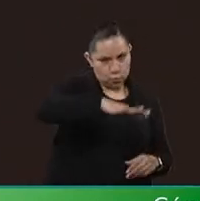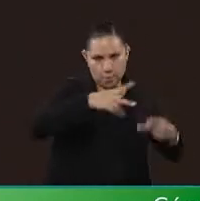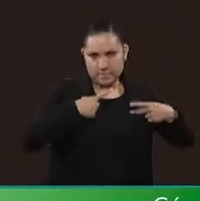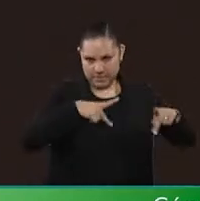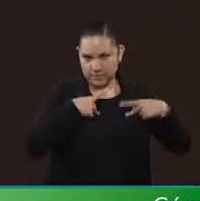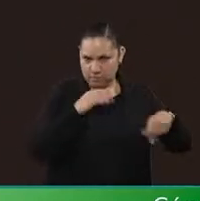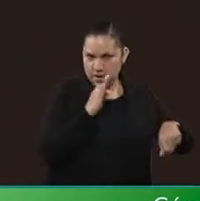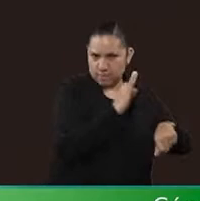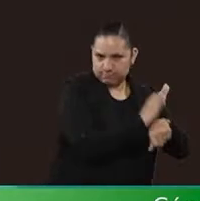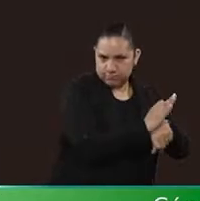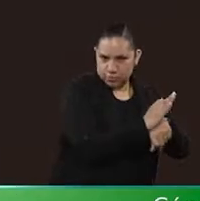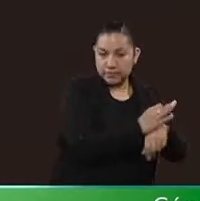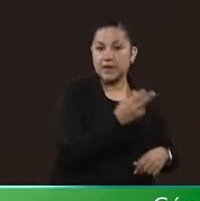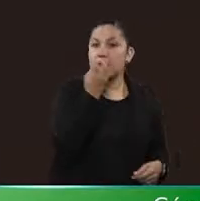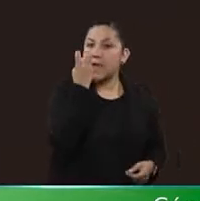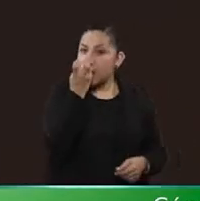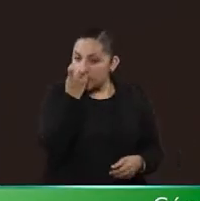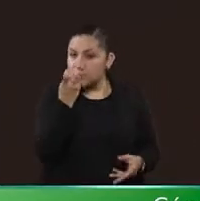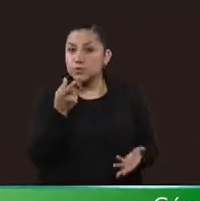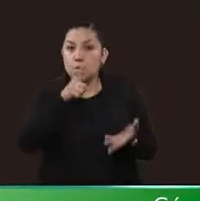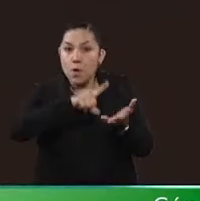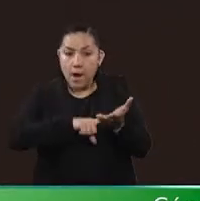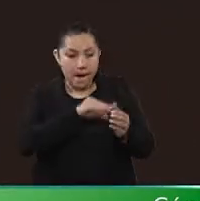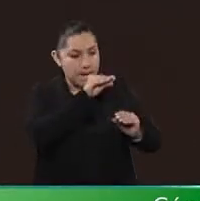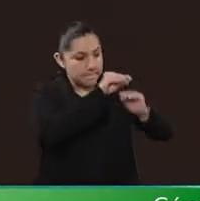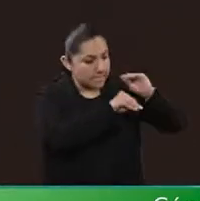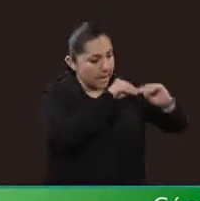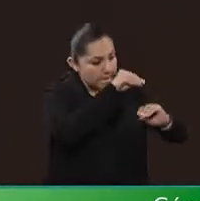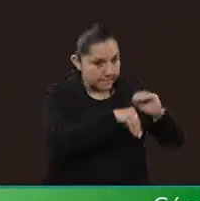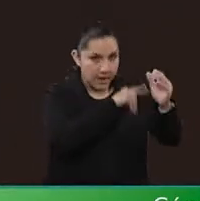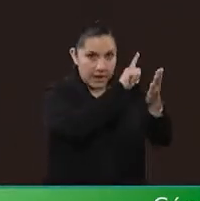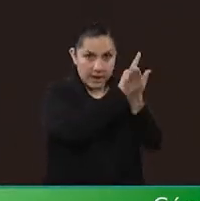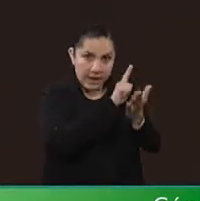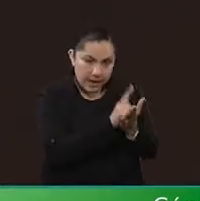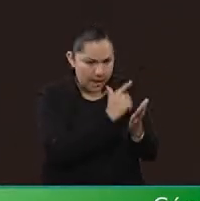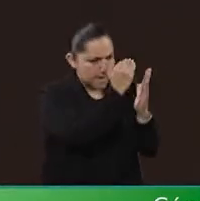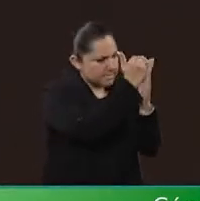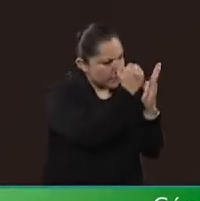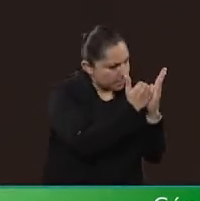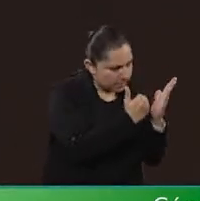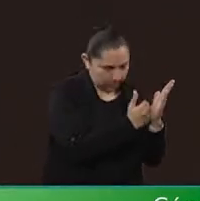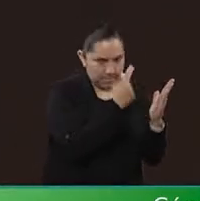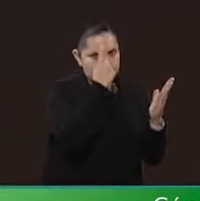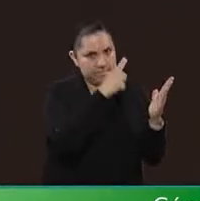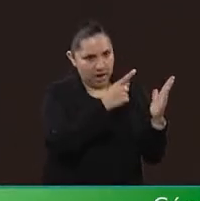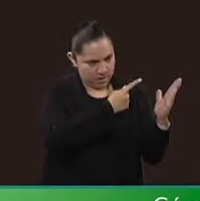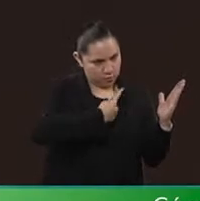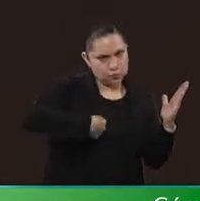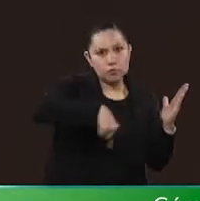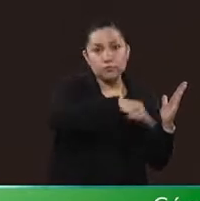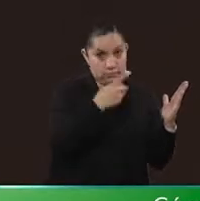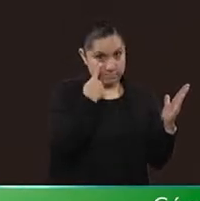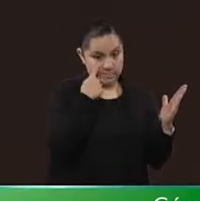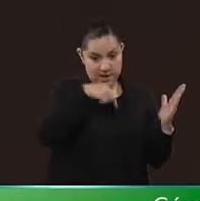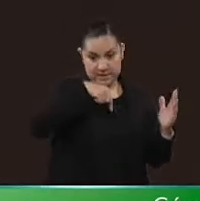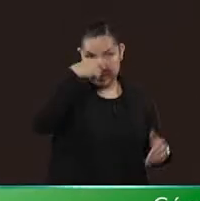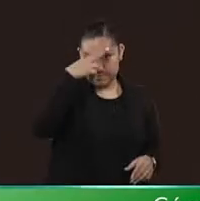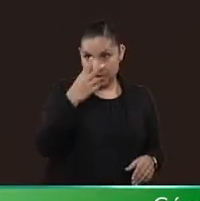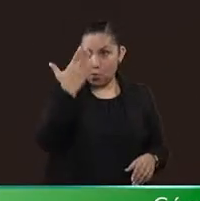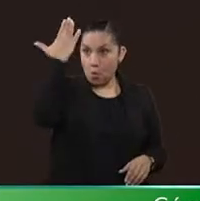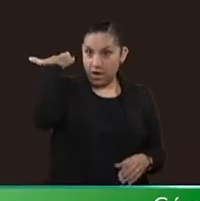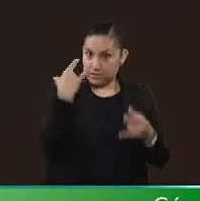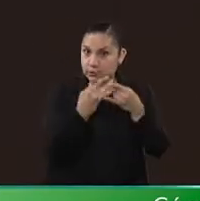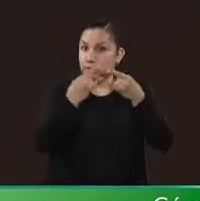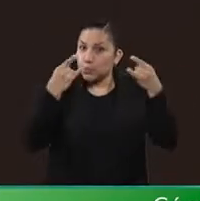el derecho. Y esto lo podemos ver claramente en nuestro propio pasado. Nuestra Carta Magna fue consecuencia de